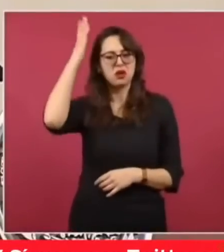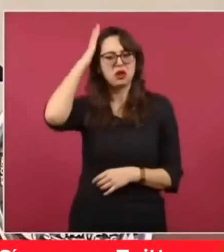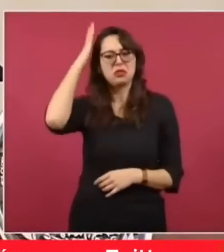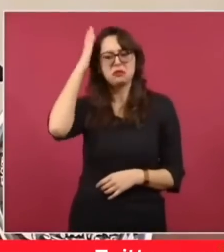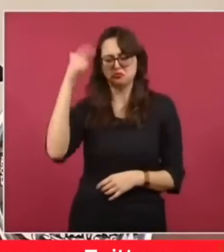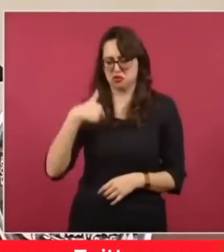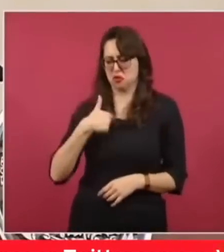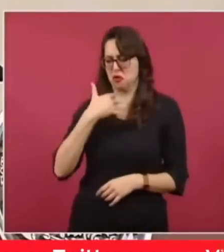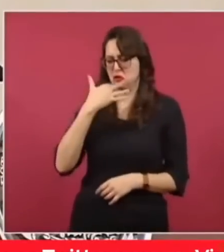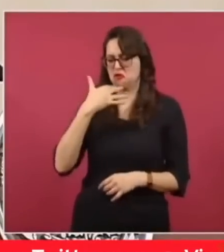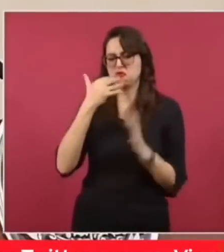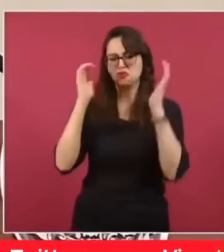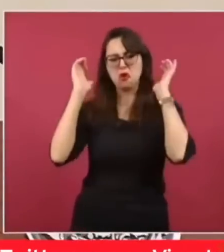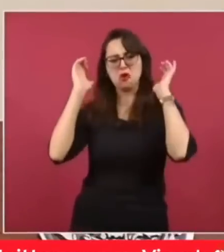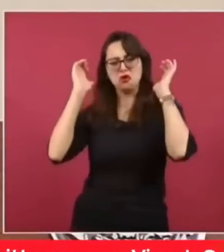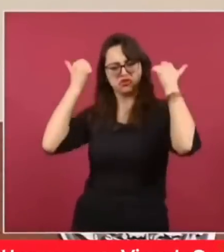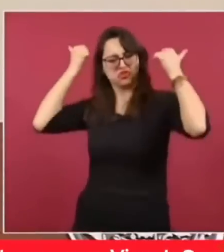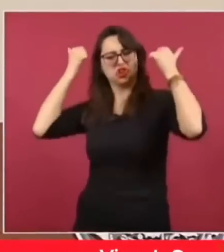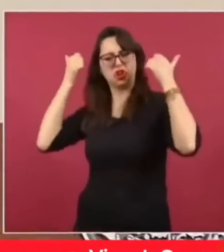Así actuaban.